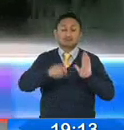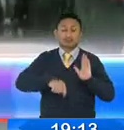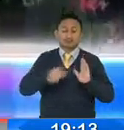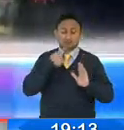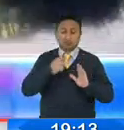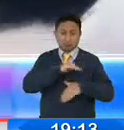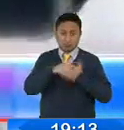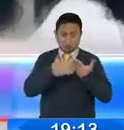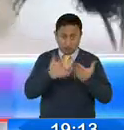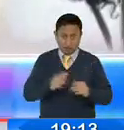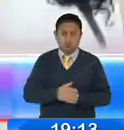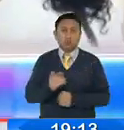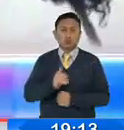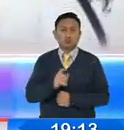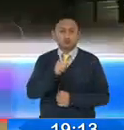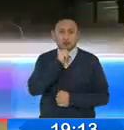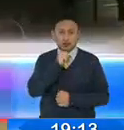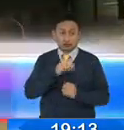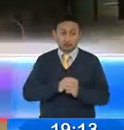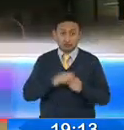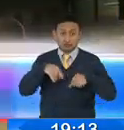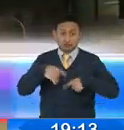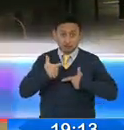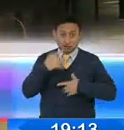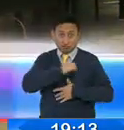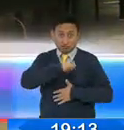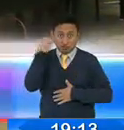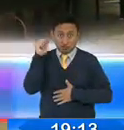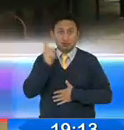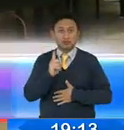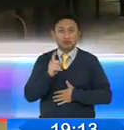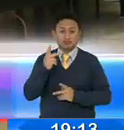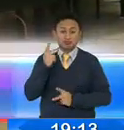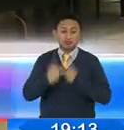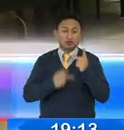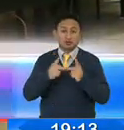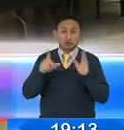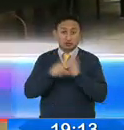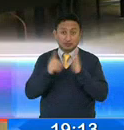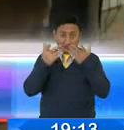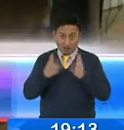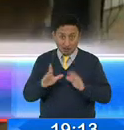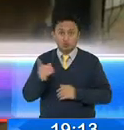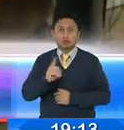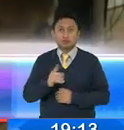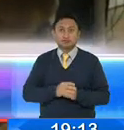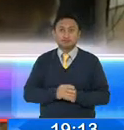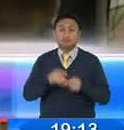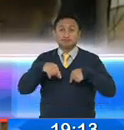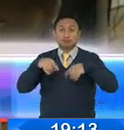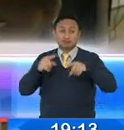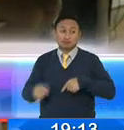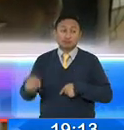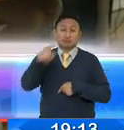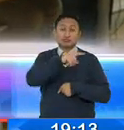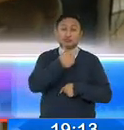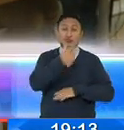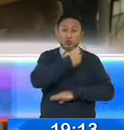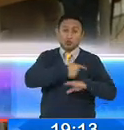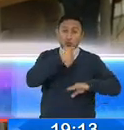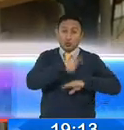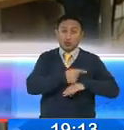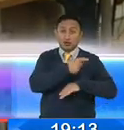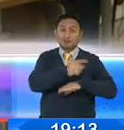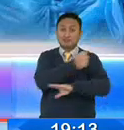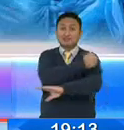dicho. Y no se puede cantar victoria, ya que el proceso legal no ha culminado. Este podría trasladarse a la provincia del Guayas, a San